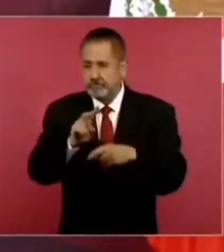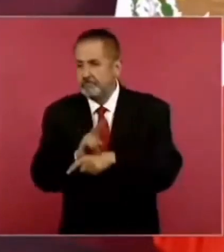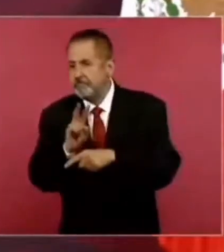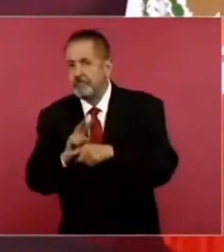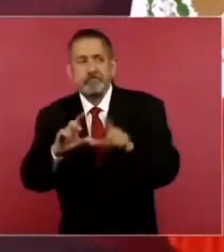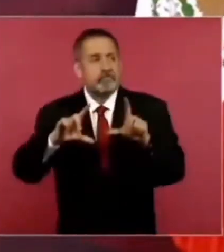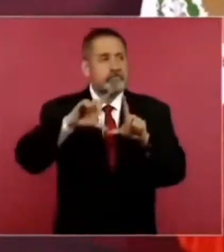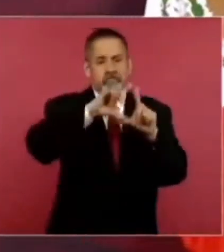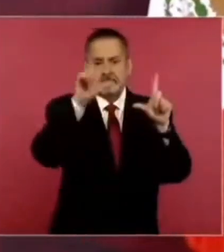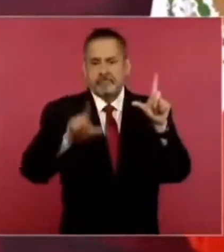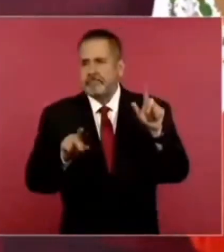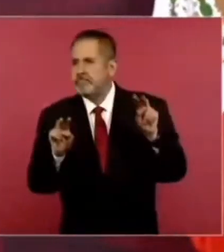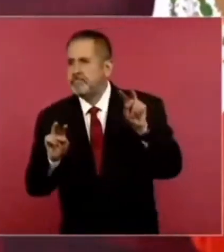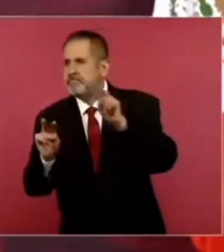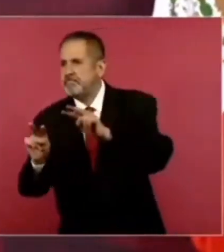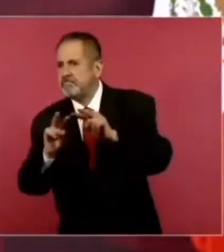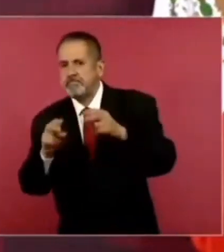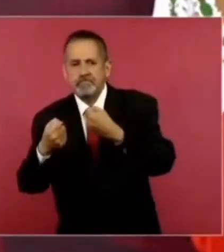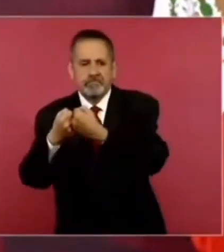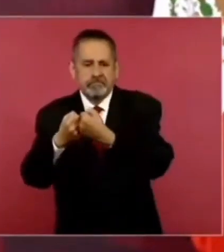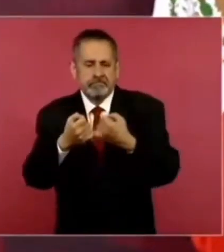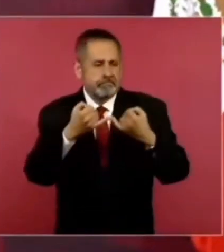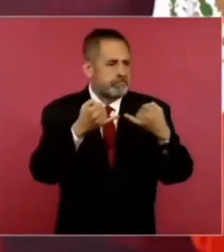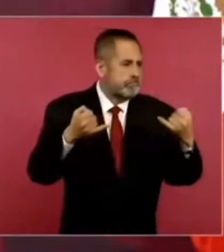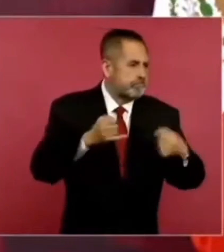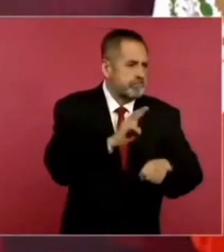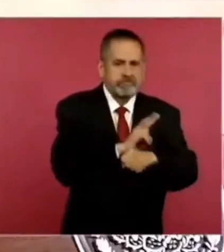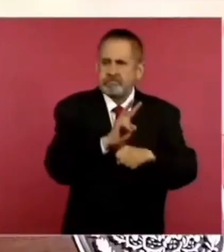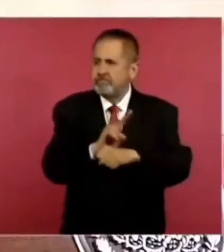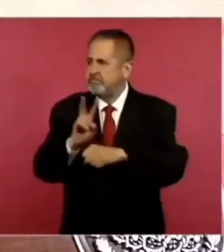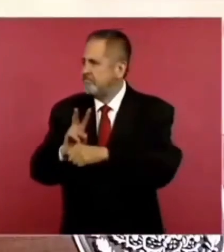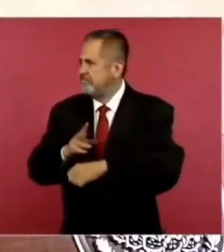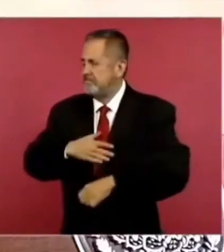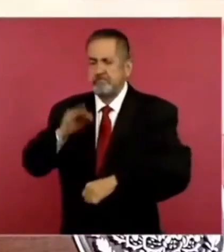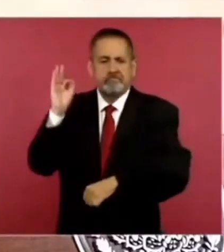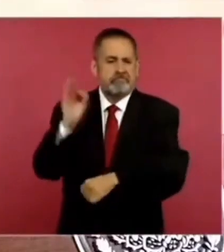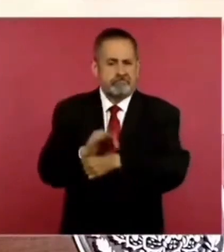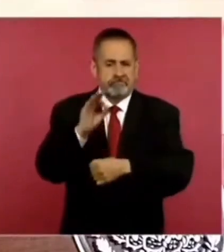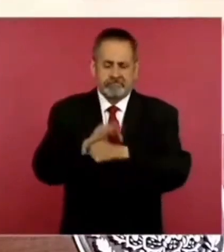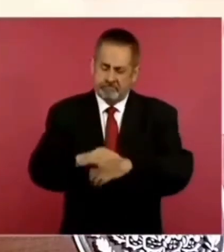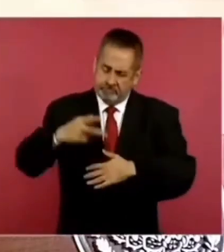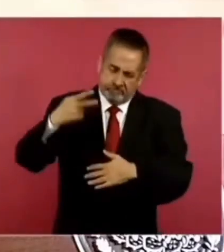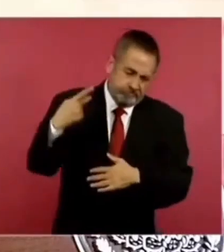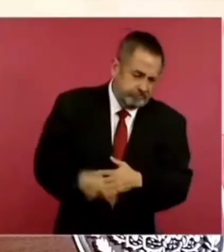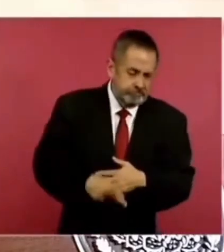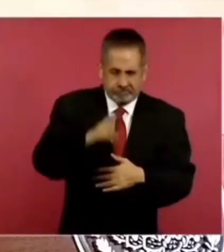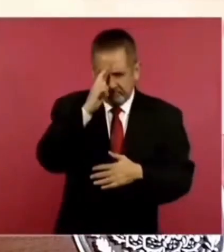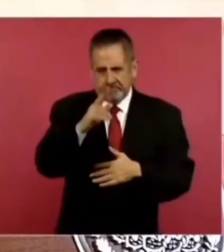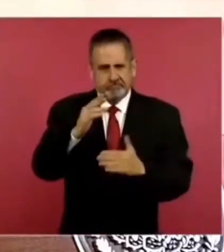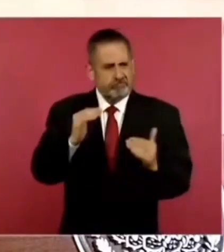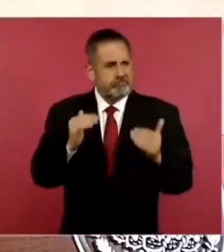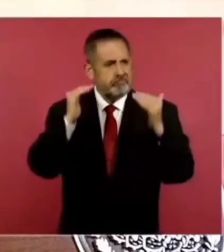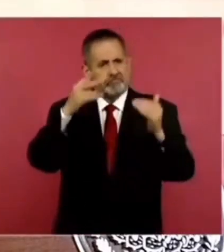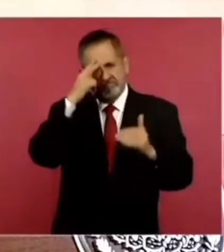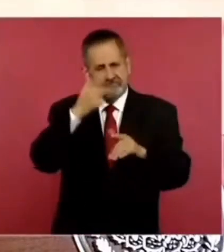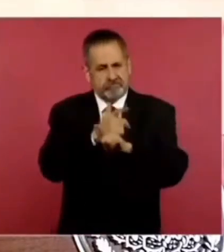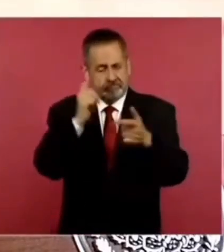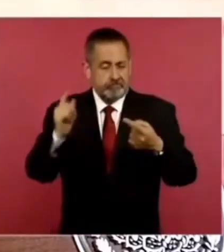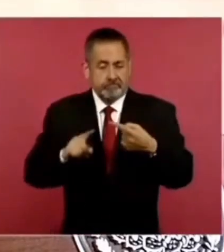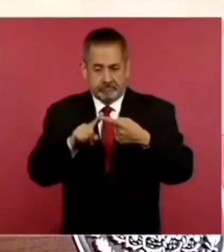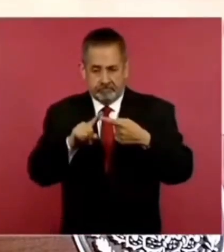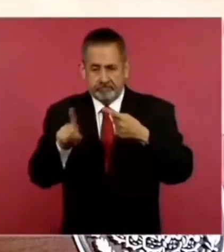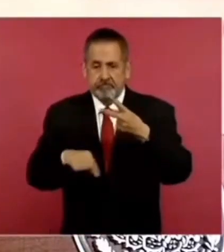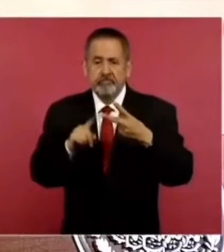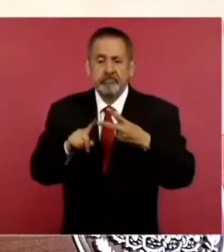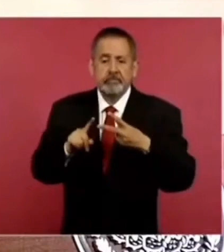de la nación, de su territorio, la defensa de la soberanía. La segunda